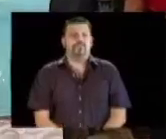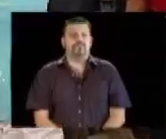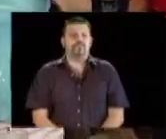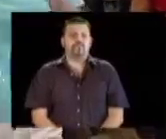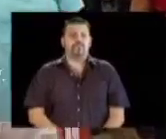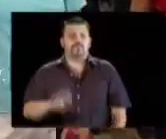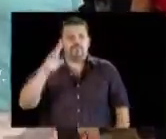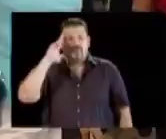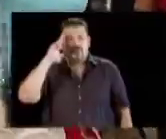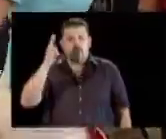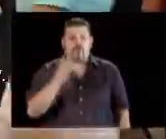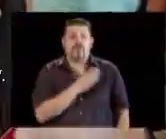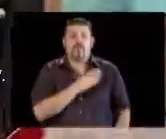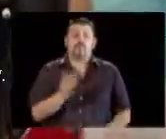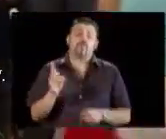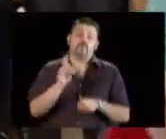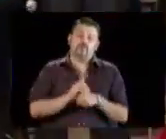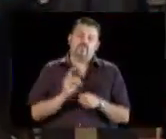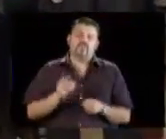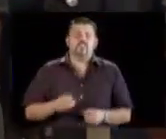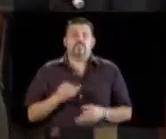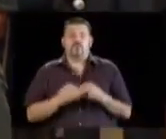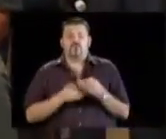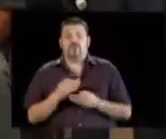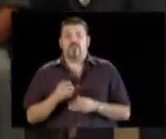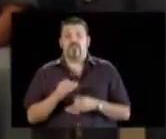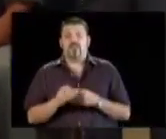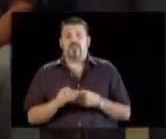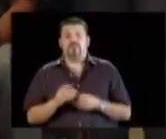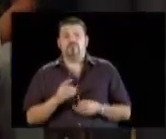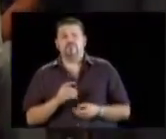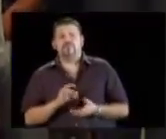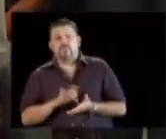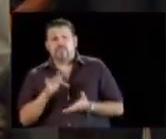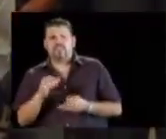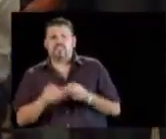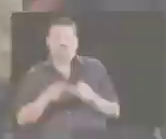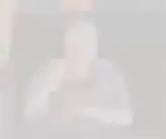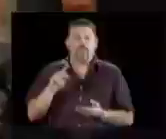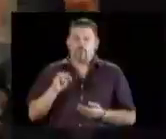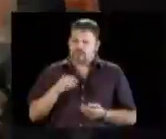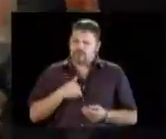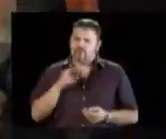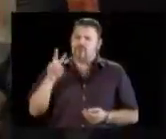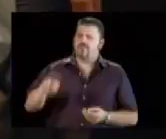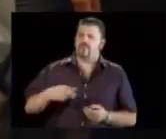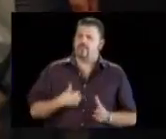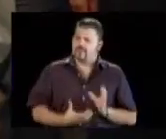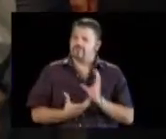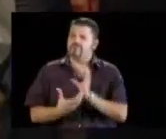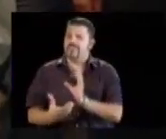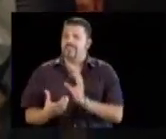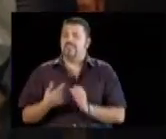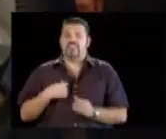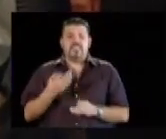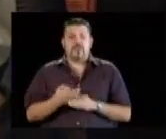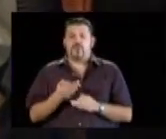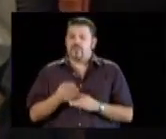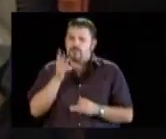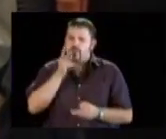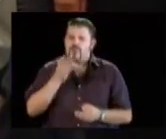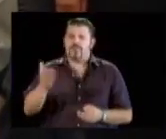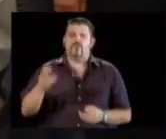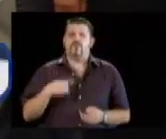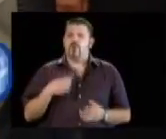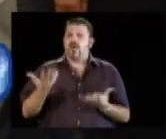Hola, hola, ¿qué tal? Buenos días a todos. Mi nombre es Rodolfo Robledo, yo ya tengo 8 años en OmniLife y recibo cheque quincenal de